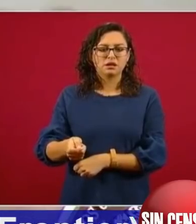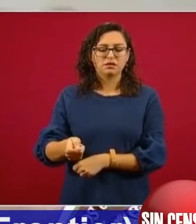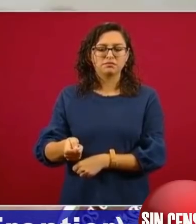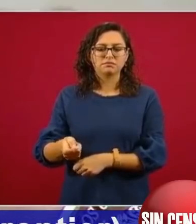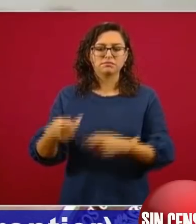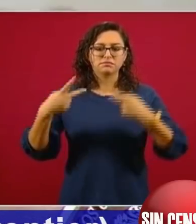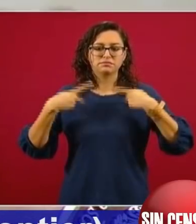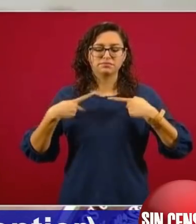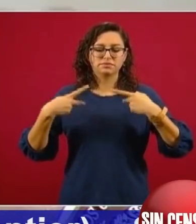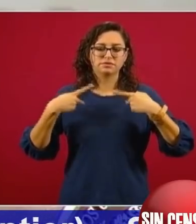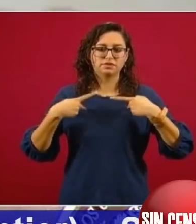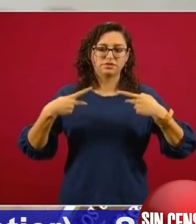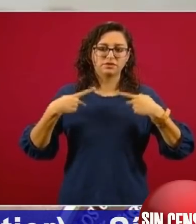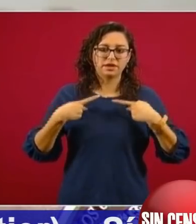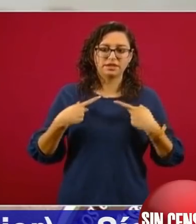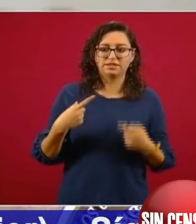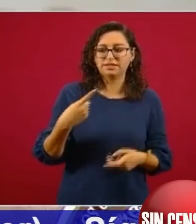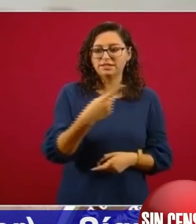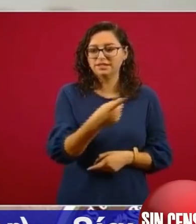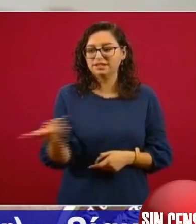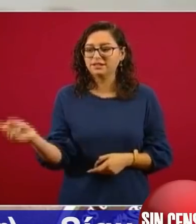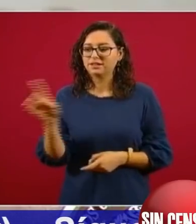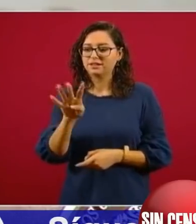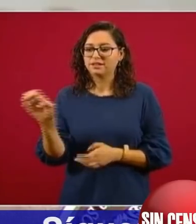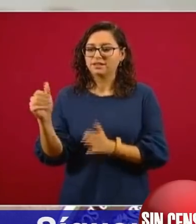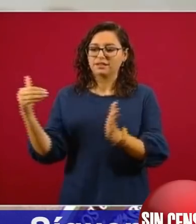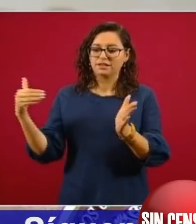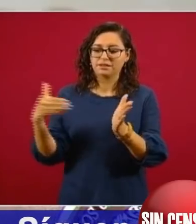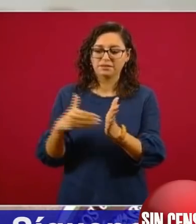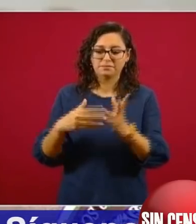a más de 400,000 sembradores